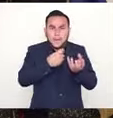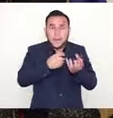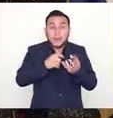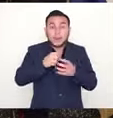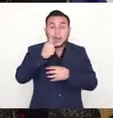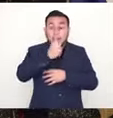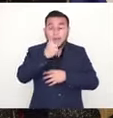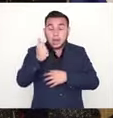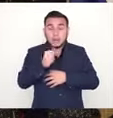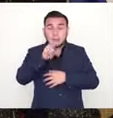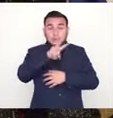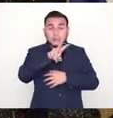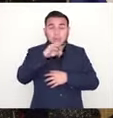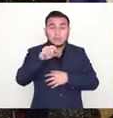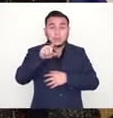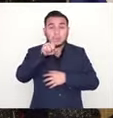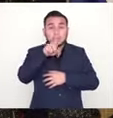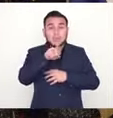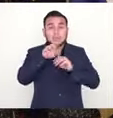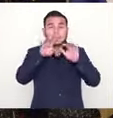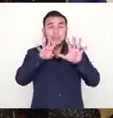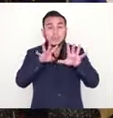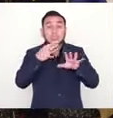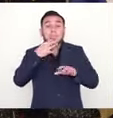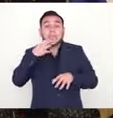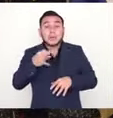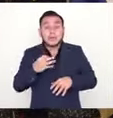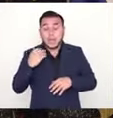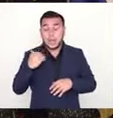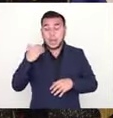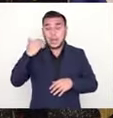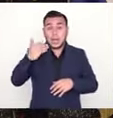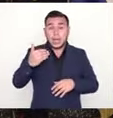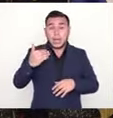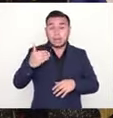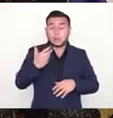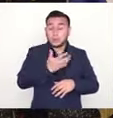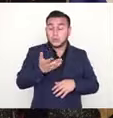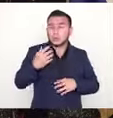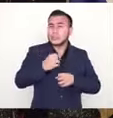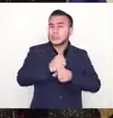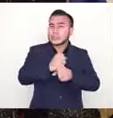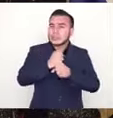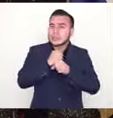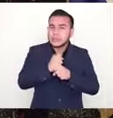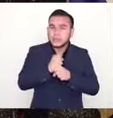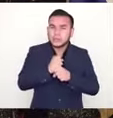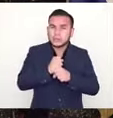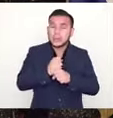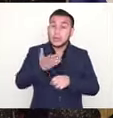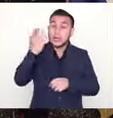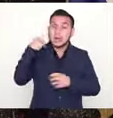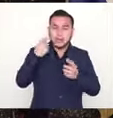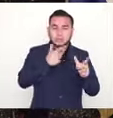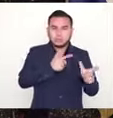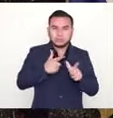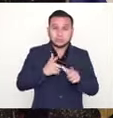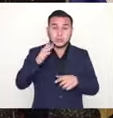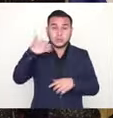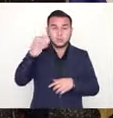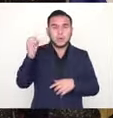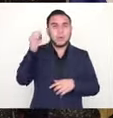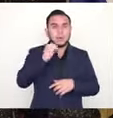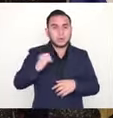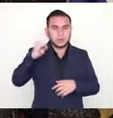2019 celebramos tener el año más seguro desde la guerra civil luego le gano octubre